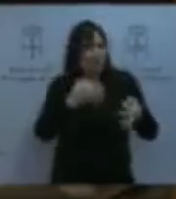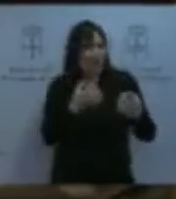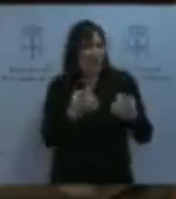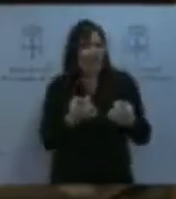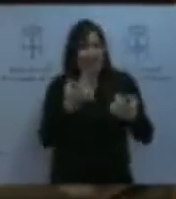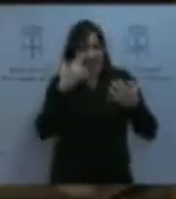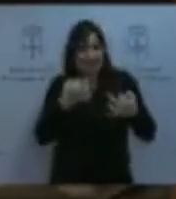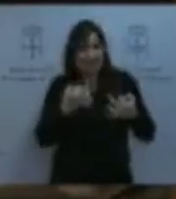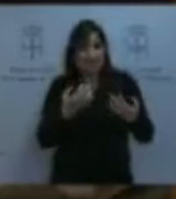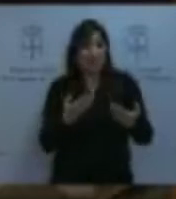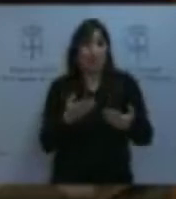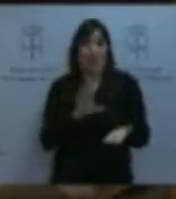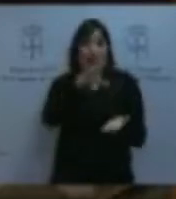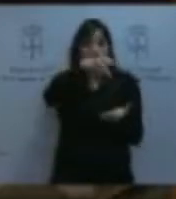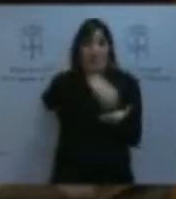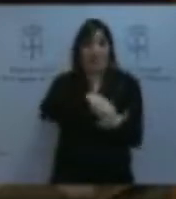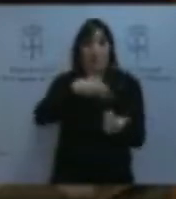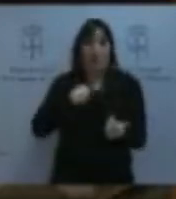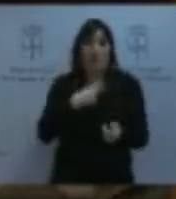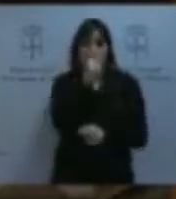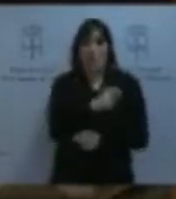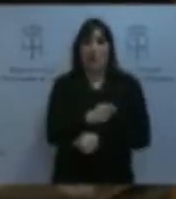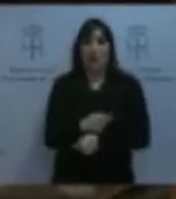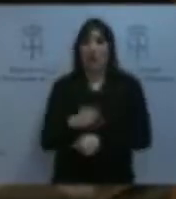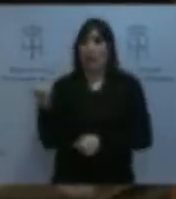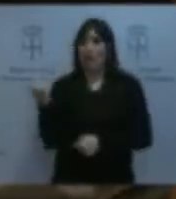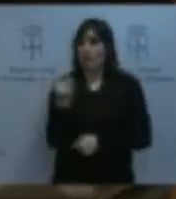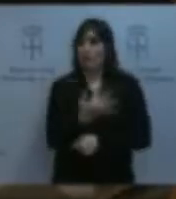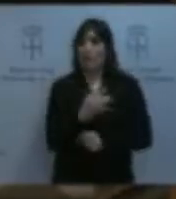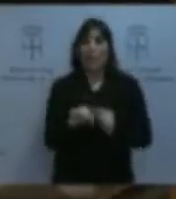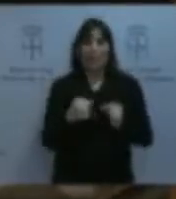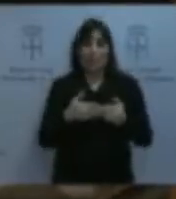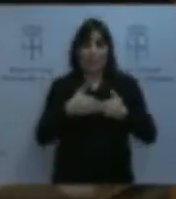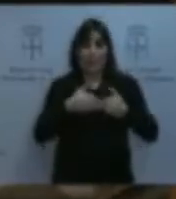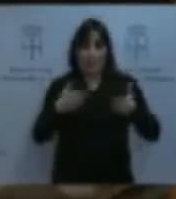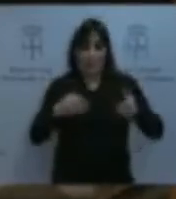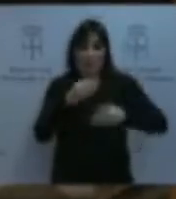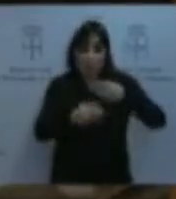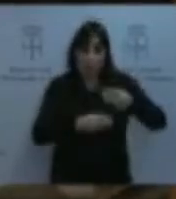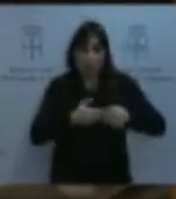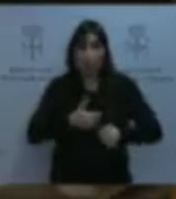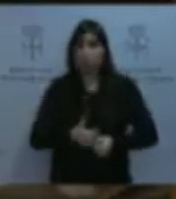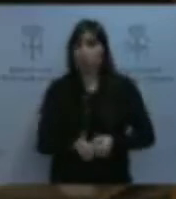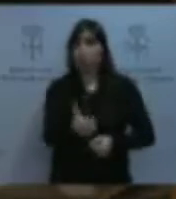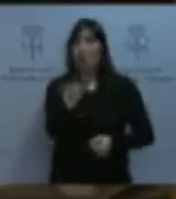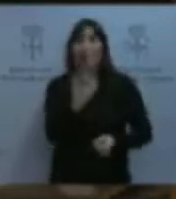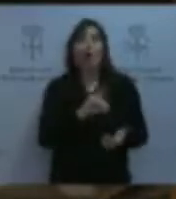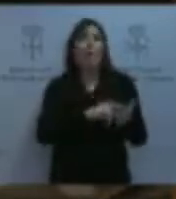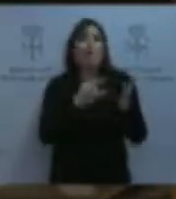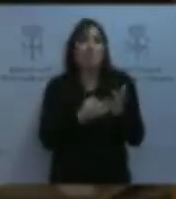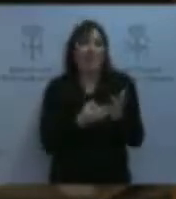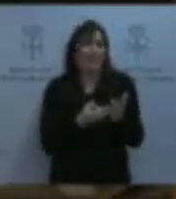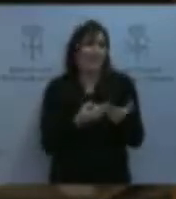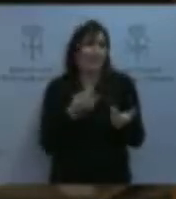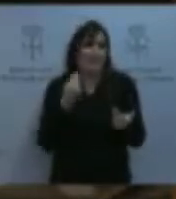aunque luego pues tarde mucho más en ponerse en uso, y no es la primera vez que nos vienen con planes recalentados. En todo caso, lo que sí ha quedado claro en